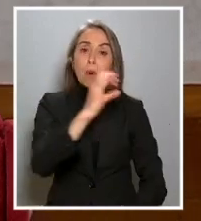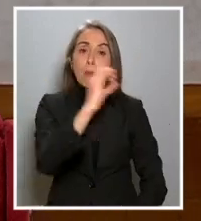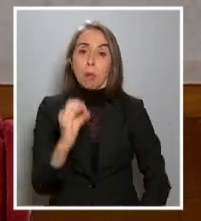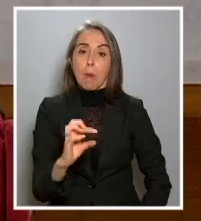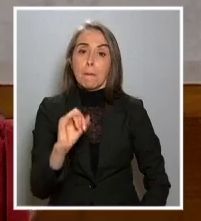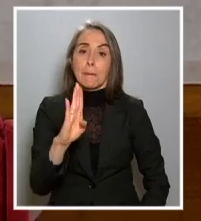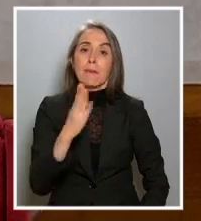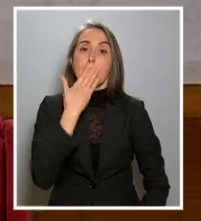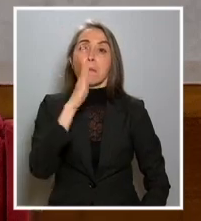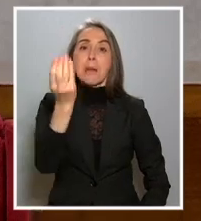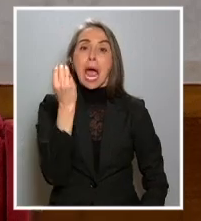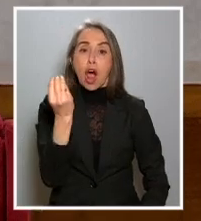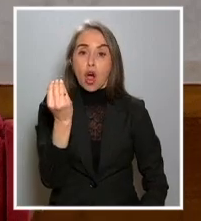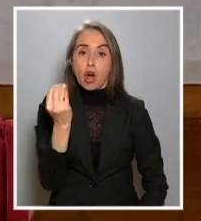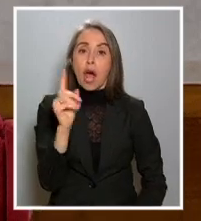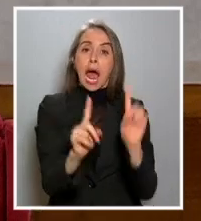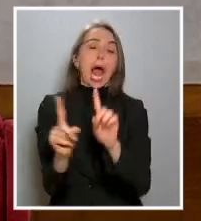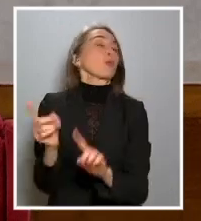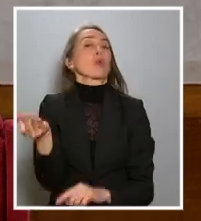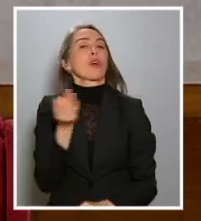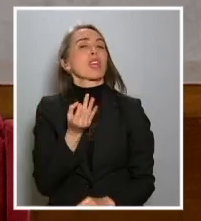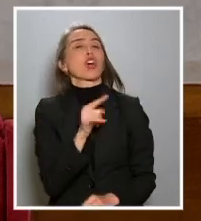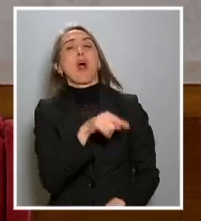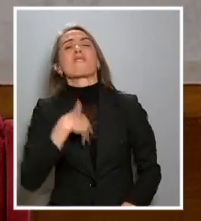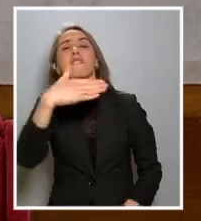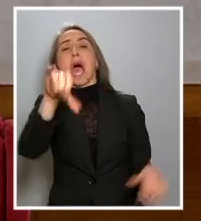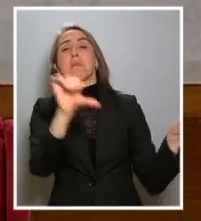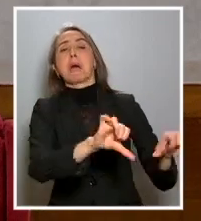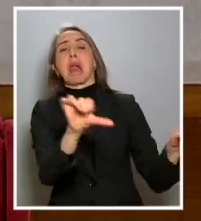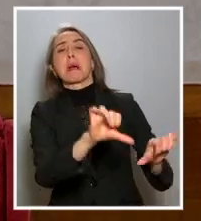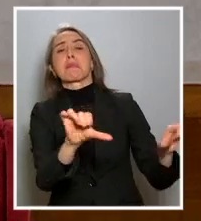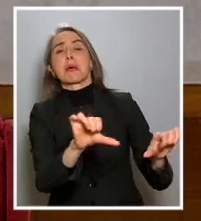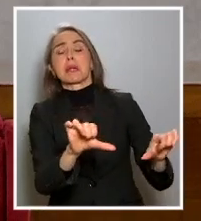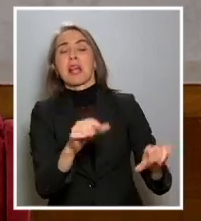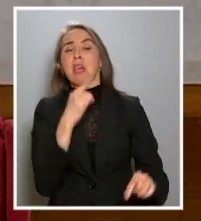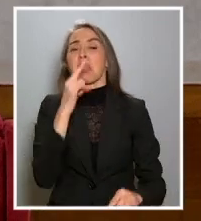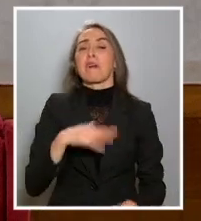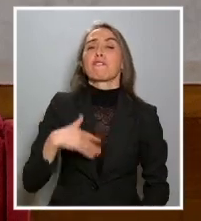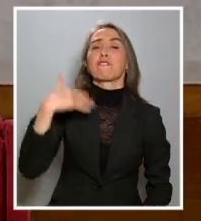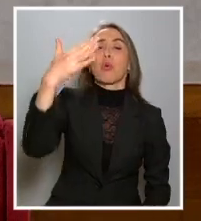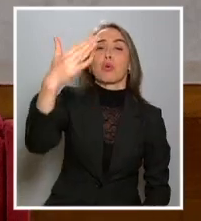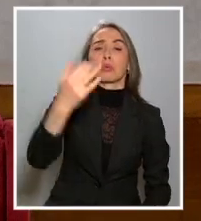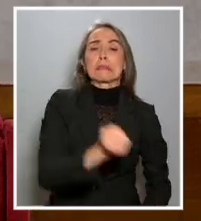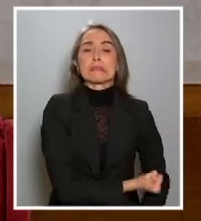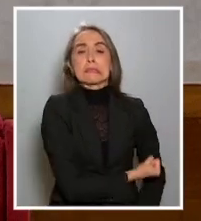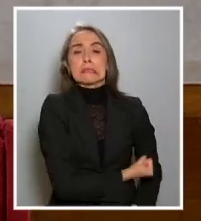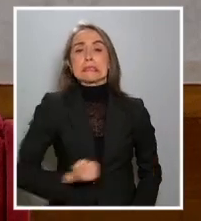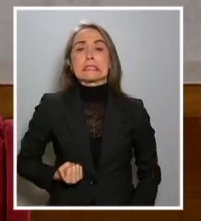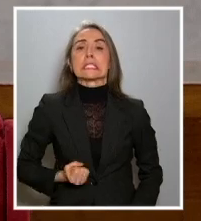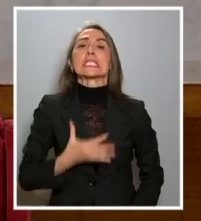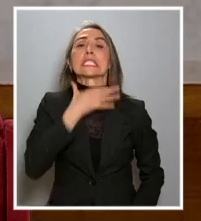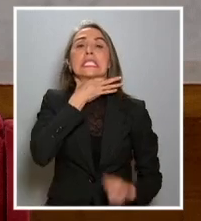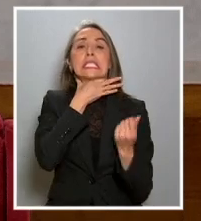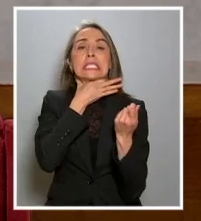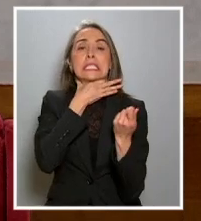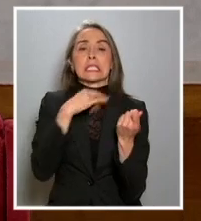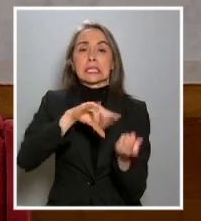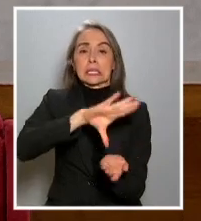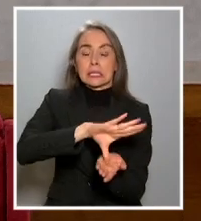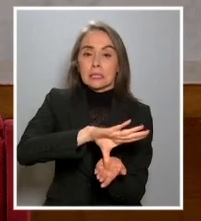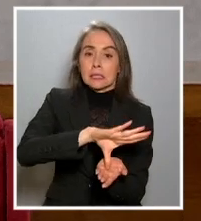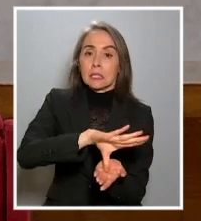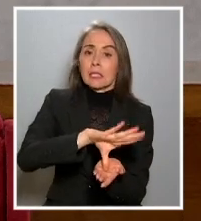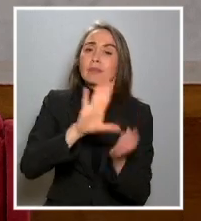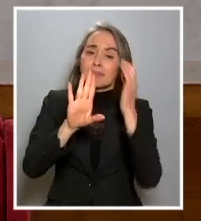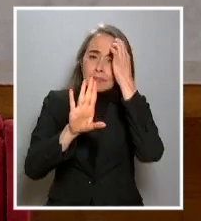Algunos, ante esta afirmación, prefirieron el pesimismo e incluso pronosticaron una recesión. Pero